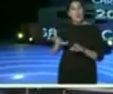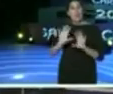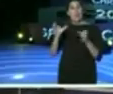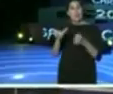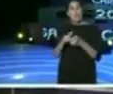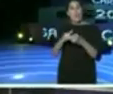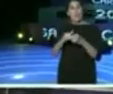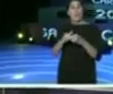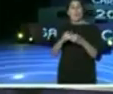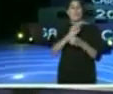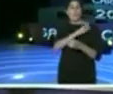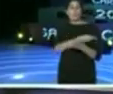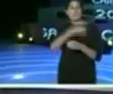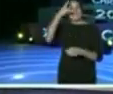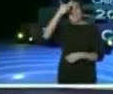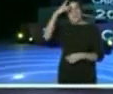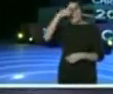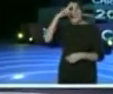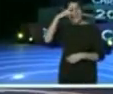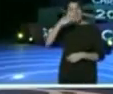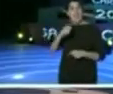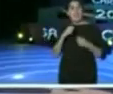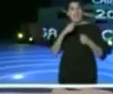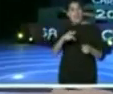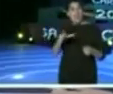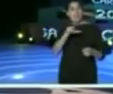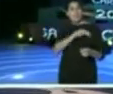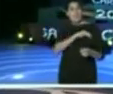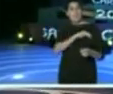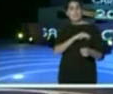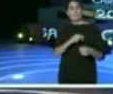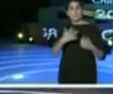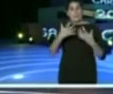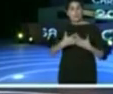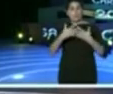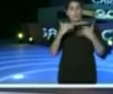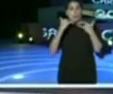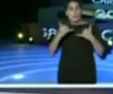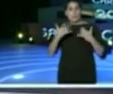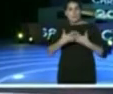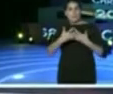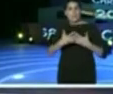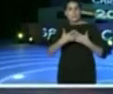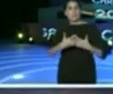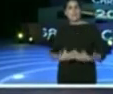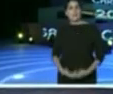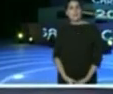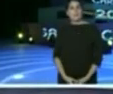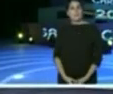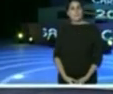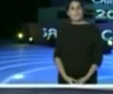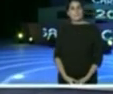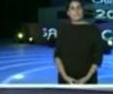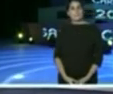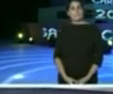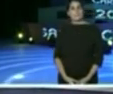Benéfica Salamanca y Energía e Instalaciones Eléctricas y Automáticas, Yara Creations. Ahí está el segundo